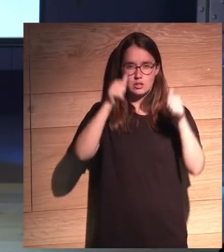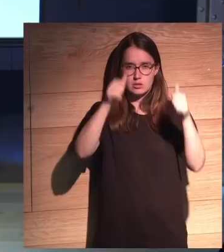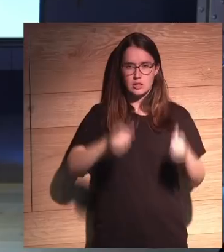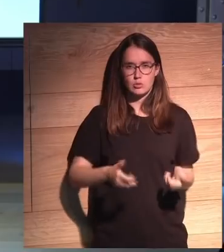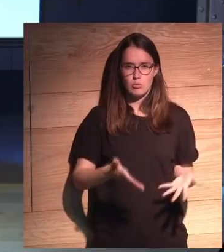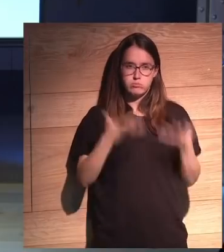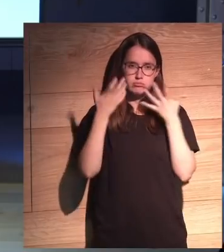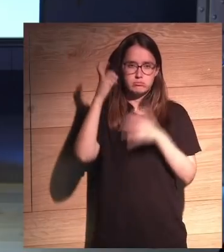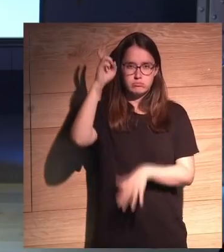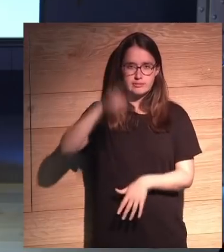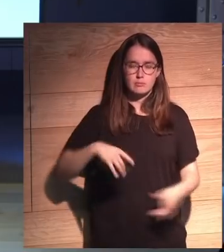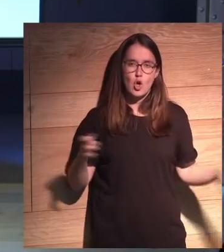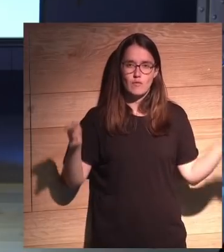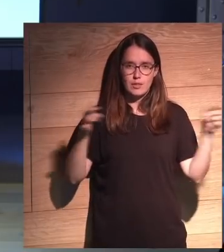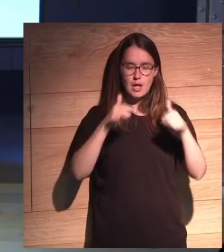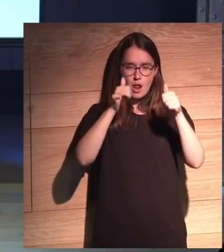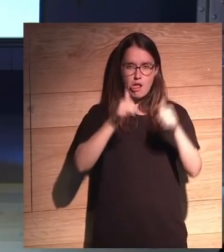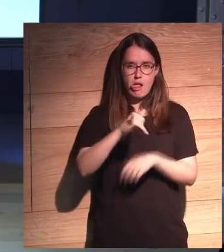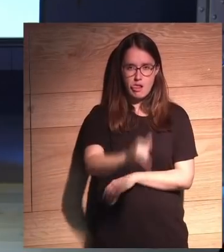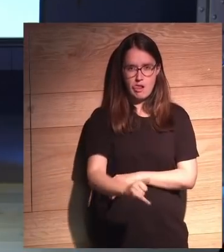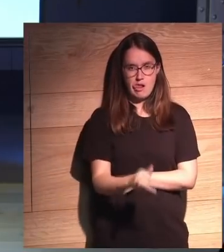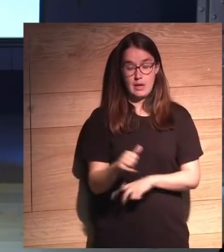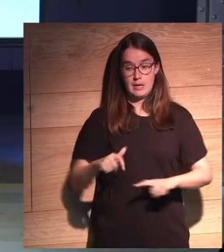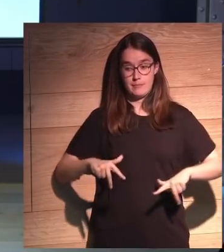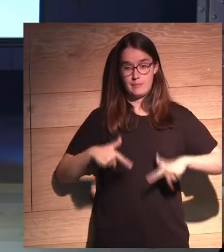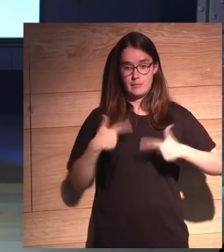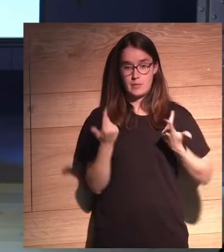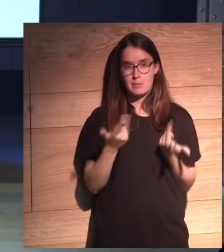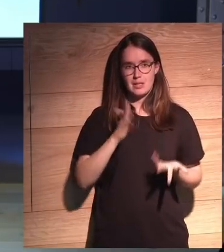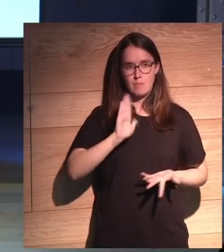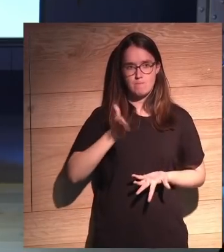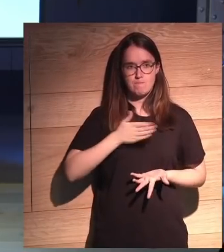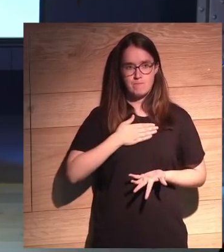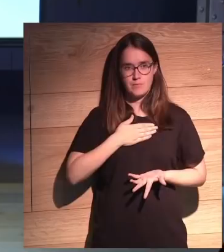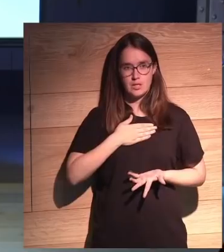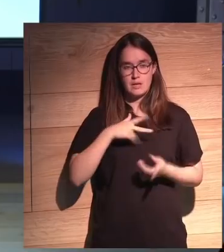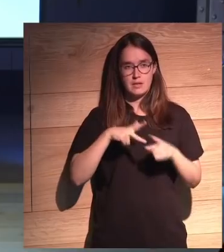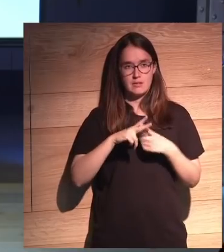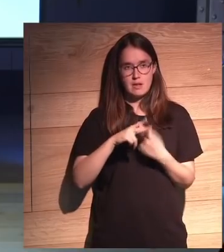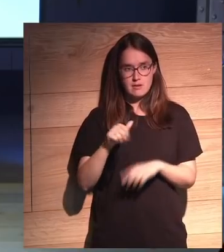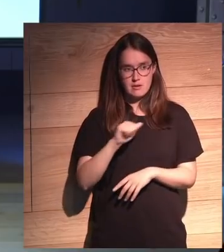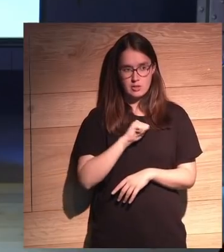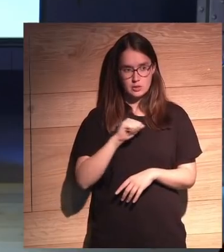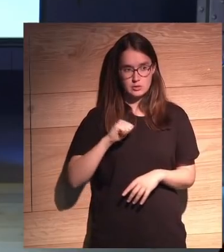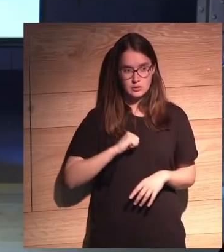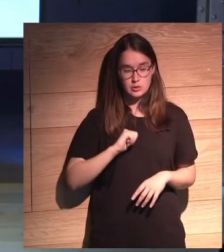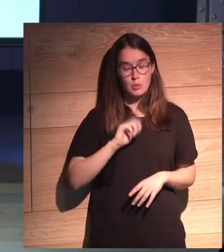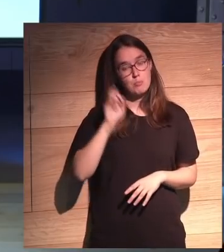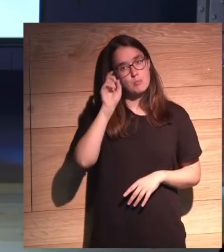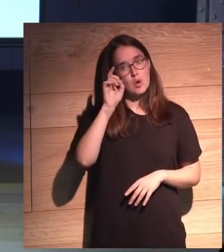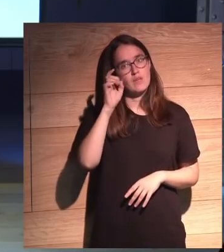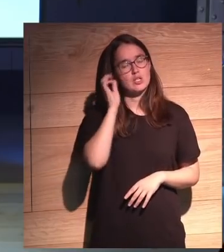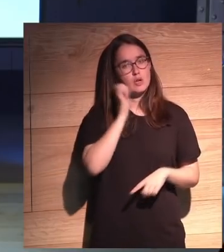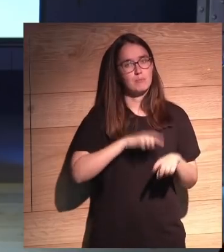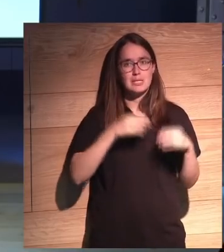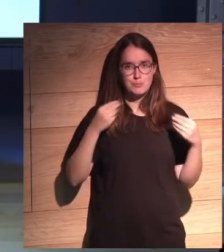ese reconocimiento oficial, ese título que le permitía ser propietaria de su propio taller, ser profesora, a su